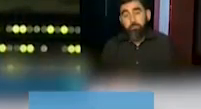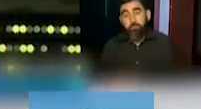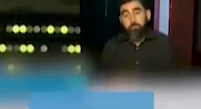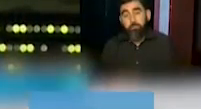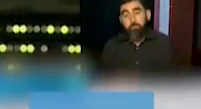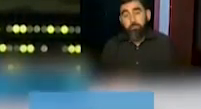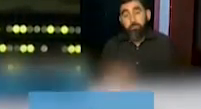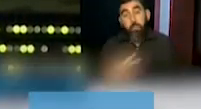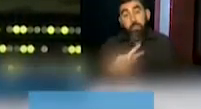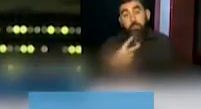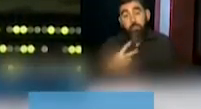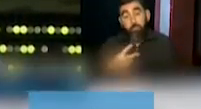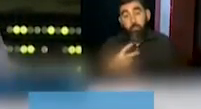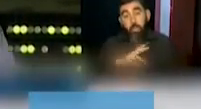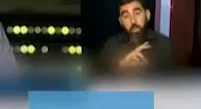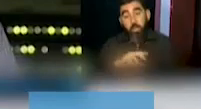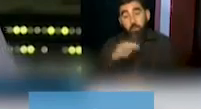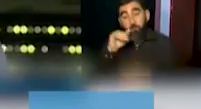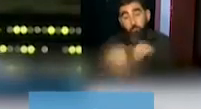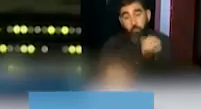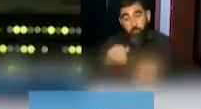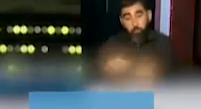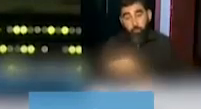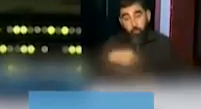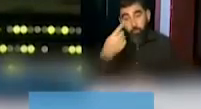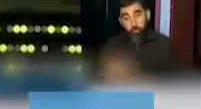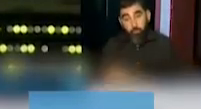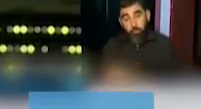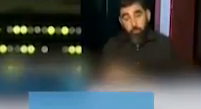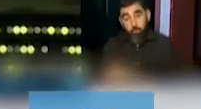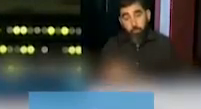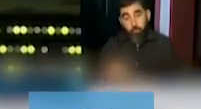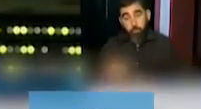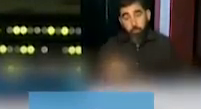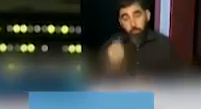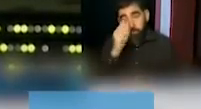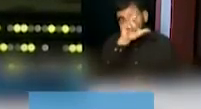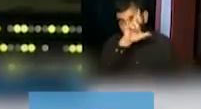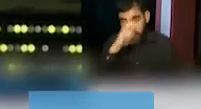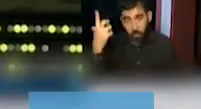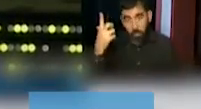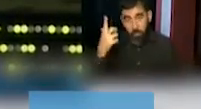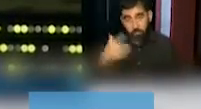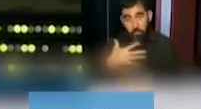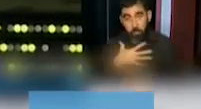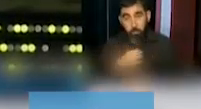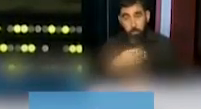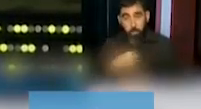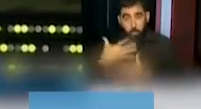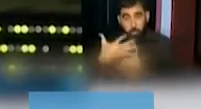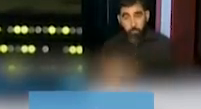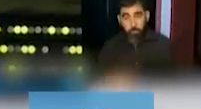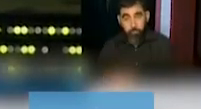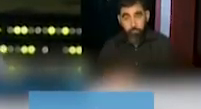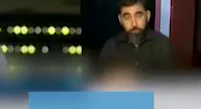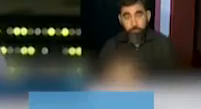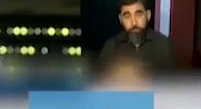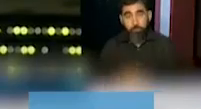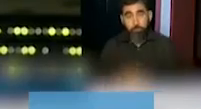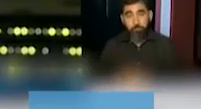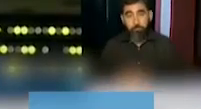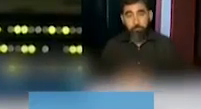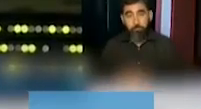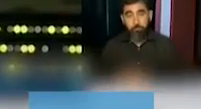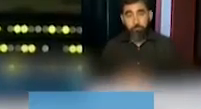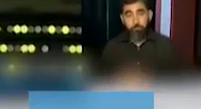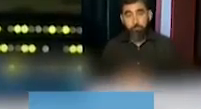estaba invocando? ¿Quién quería encarnar esa noche en ese discurso duro, sin concesiones a la